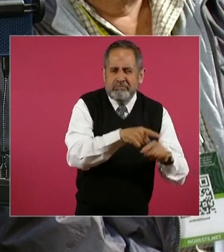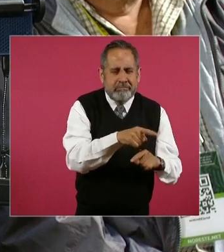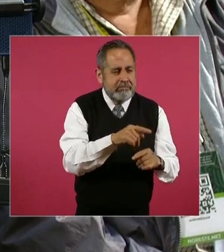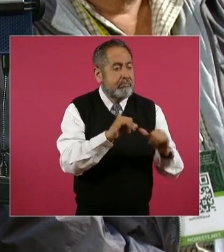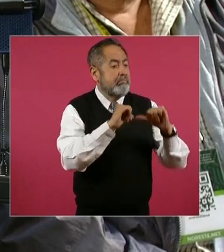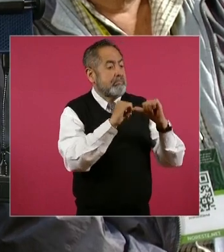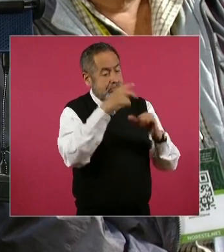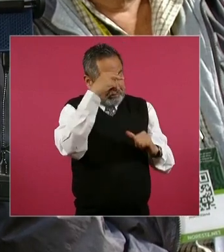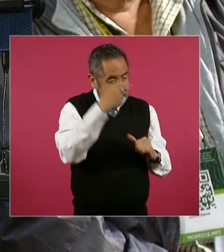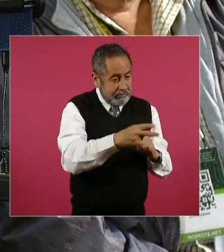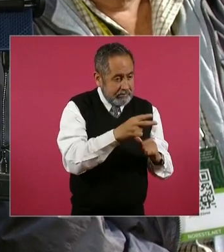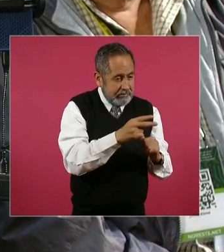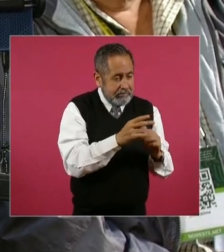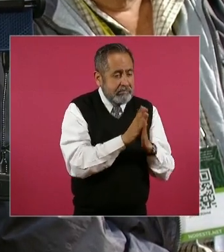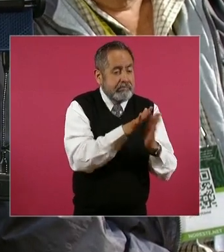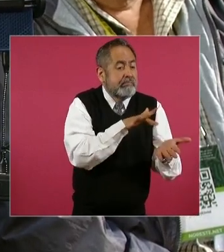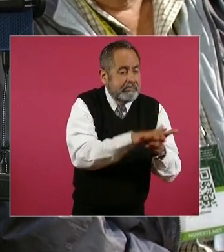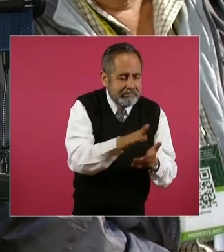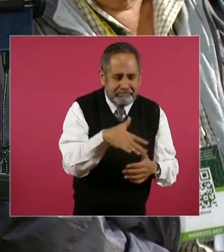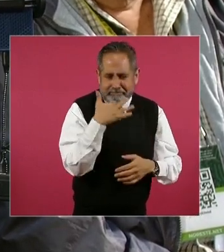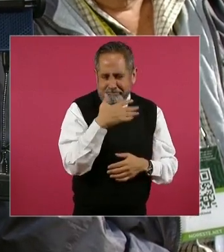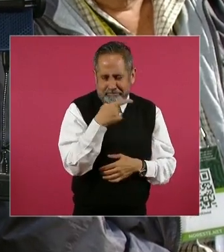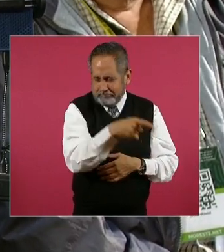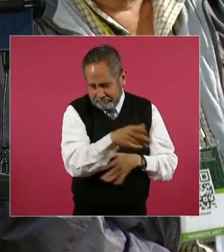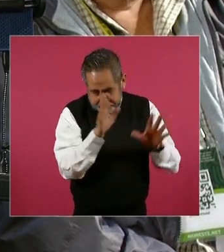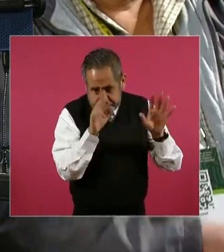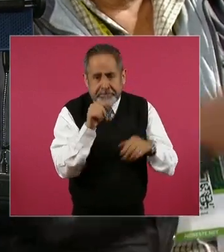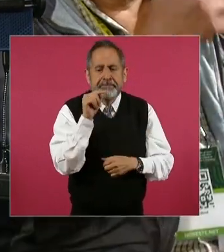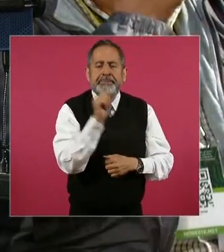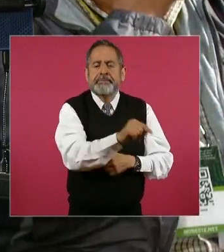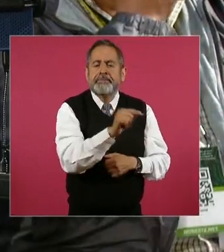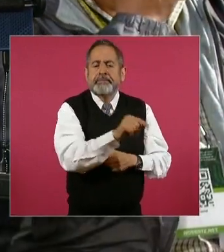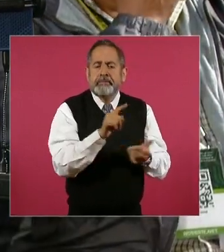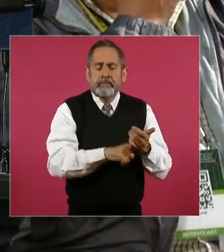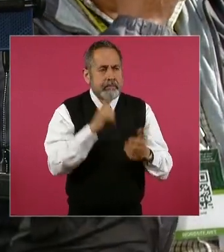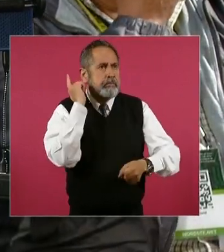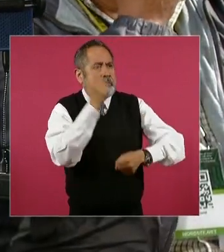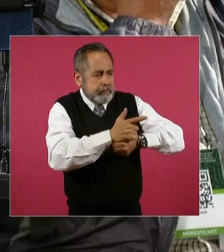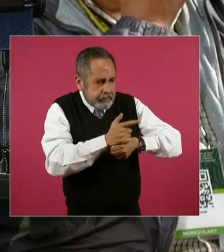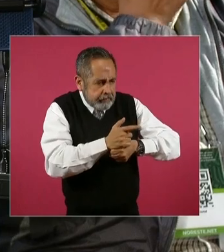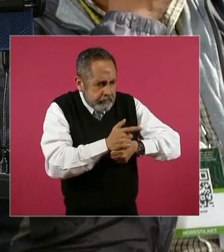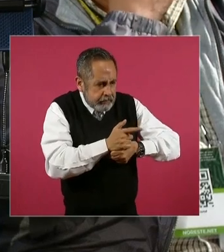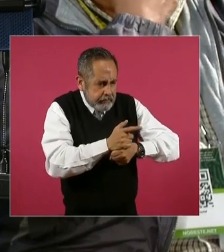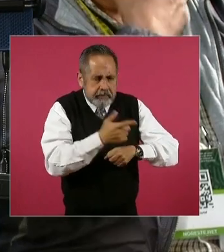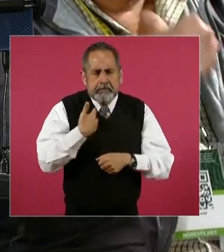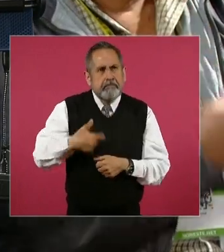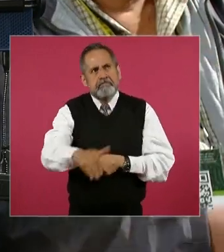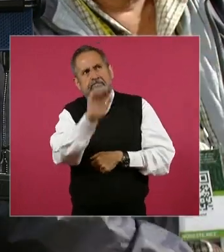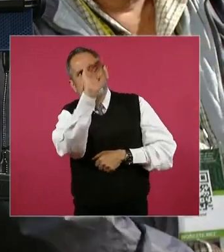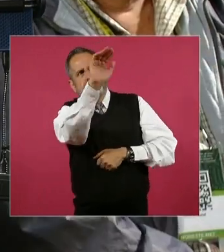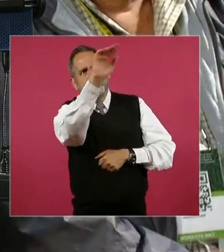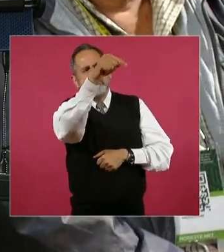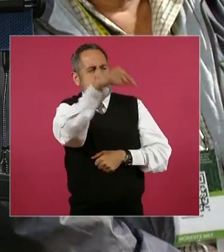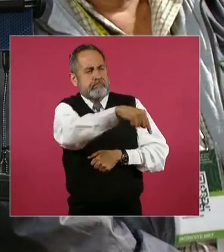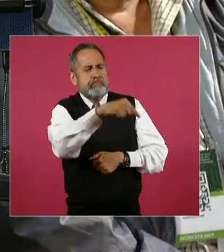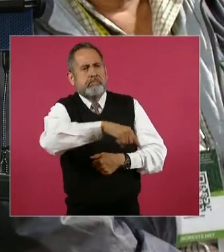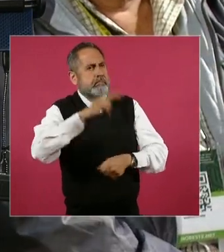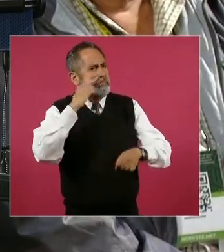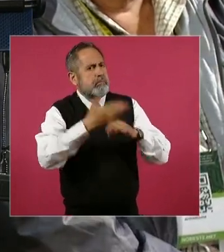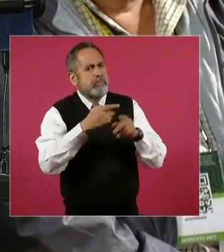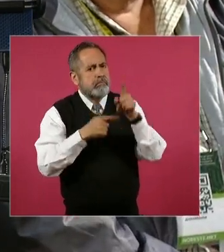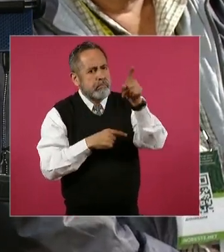ver todo lo que están ganando ellos ya se les puede solicitar o se les puede Mejor dicho fincar